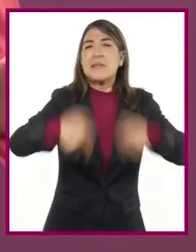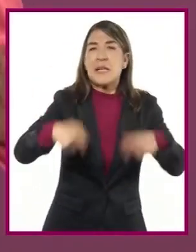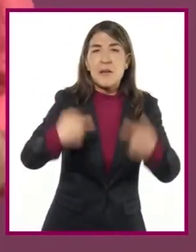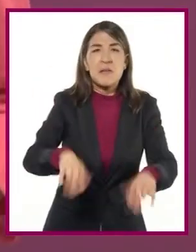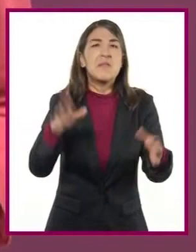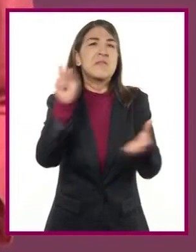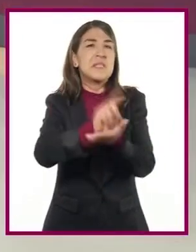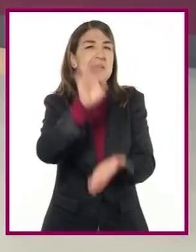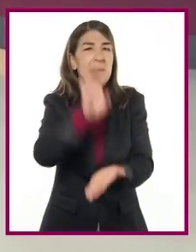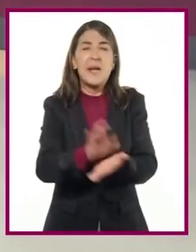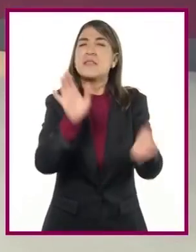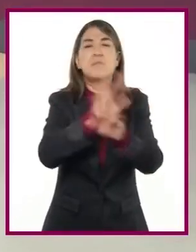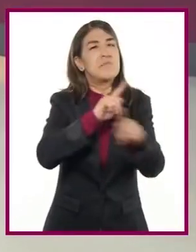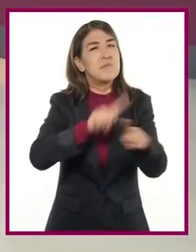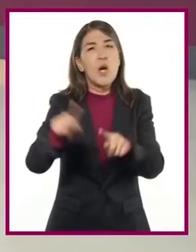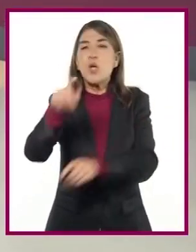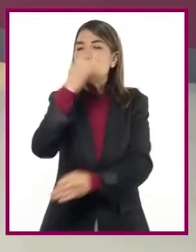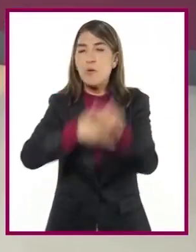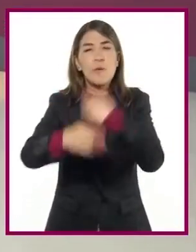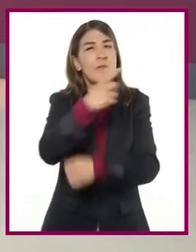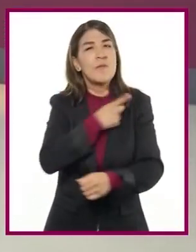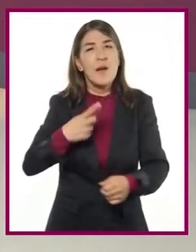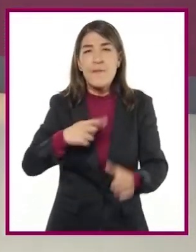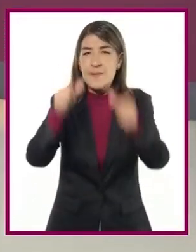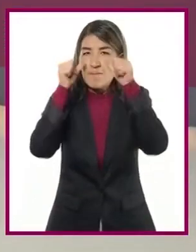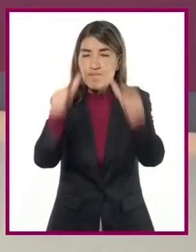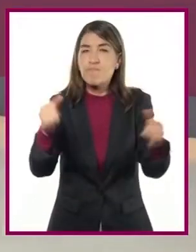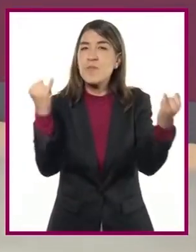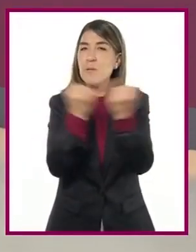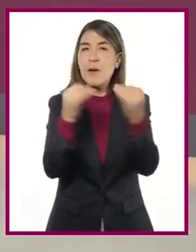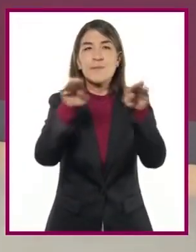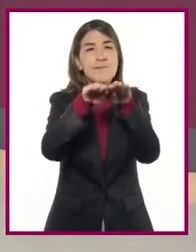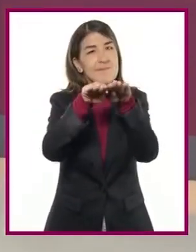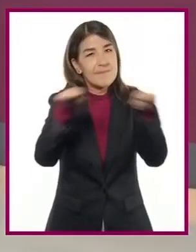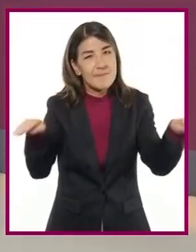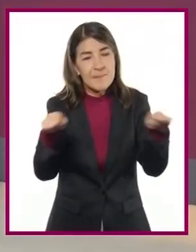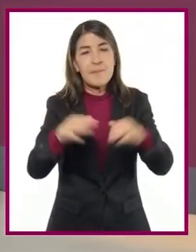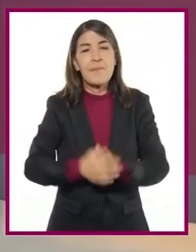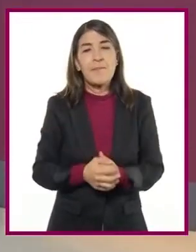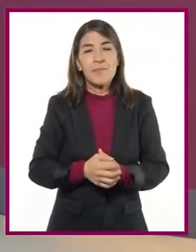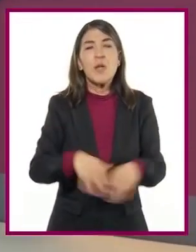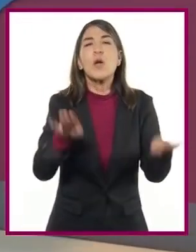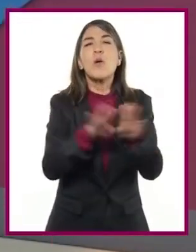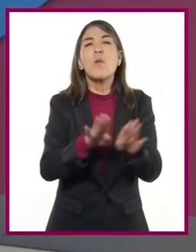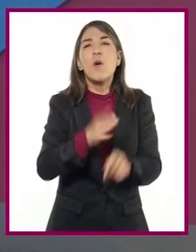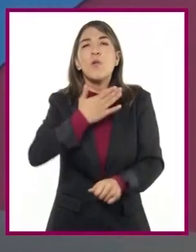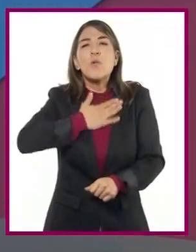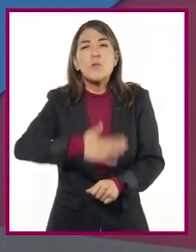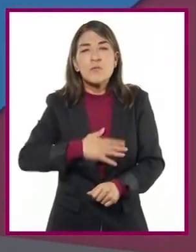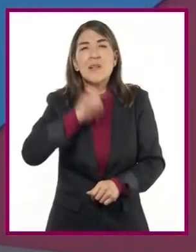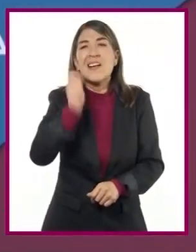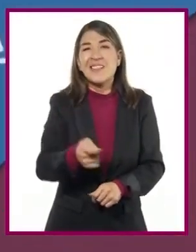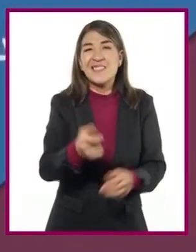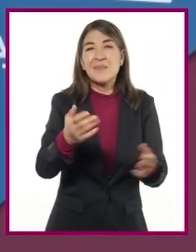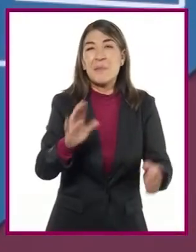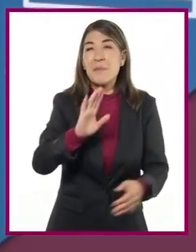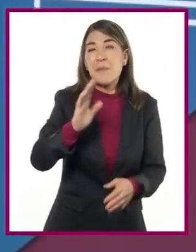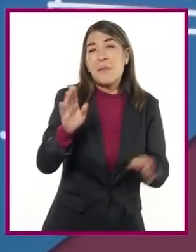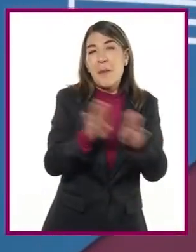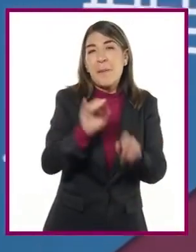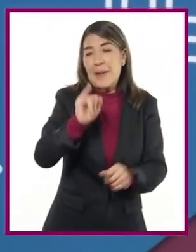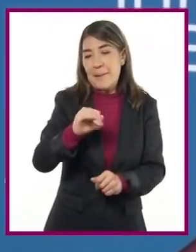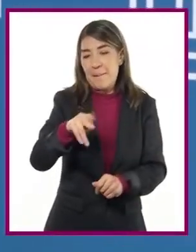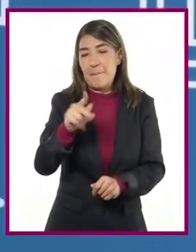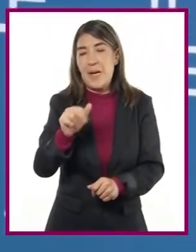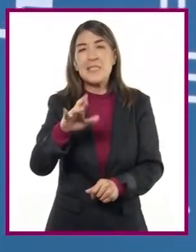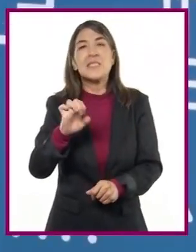otra índole. De hecho, la justicia, al aplicarse de forma imparcial, consiste en